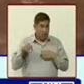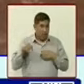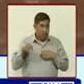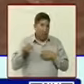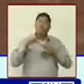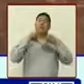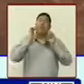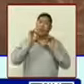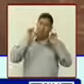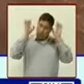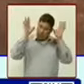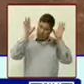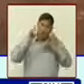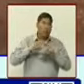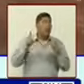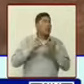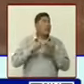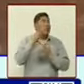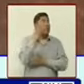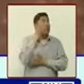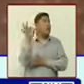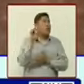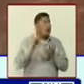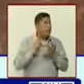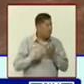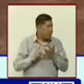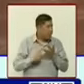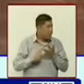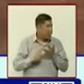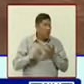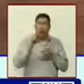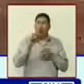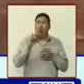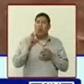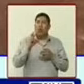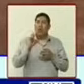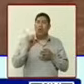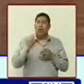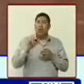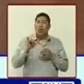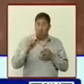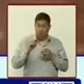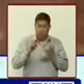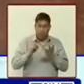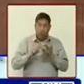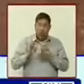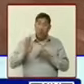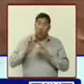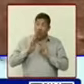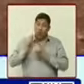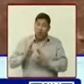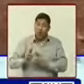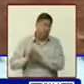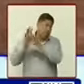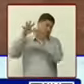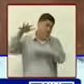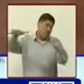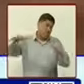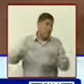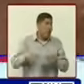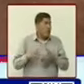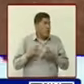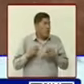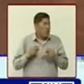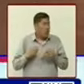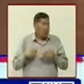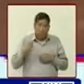evento más serio, pero hemos tenido en Villa Fátima, hemos tenido también en Ovejuyo. Por ejemplo, la gente de Ovejuyo se ha desbordado el río de por ahí, y a pesar de que ellos